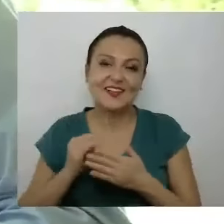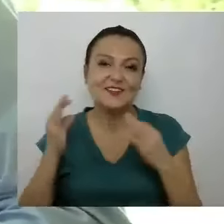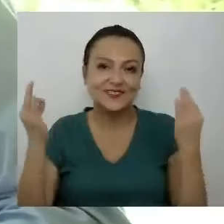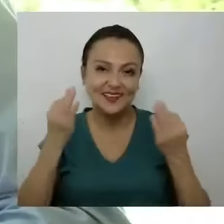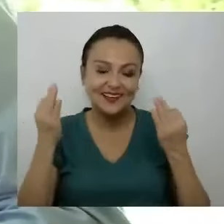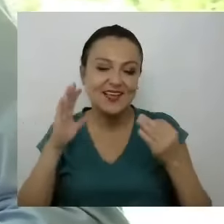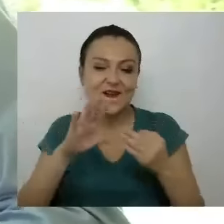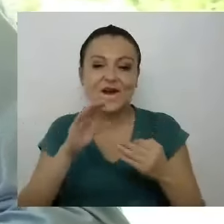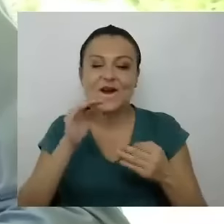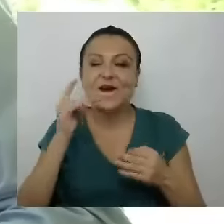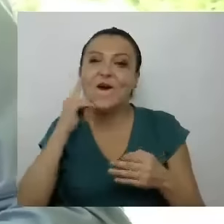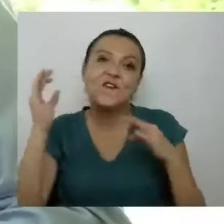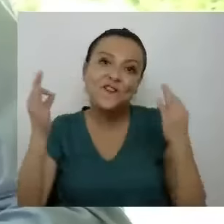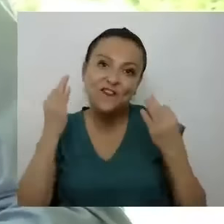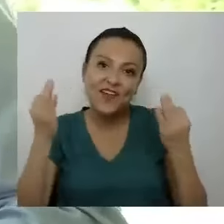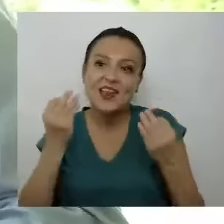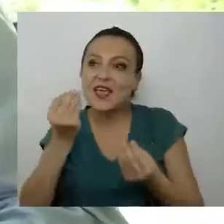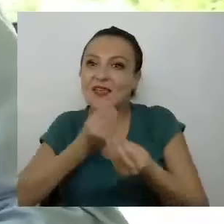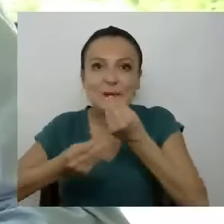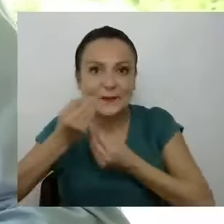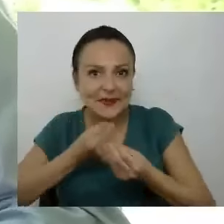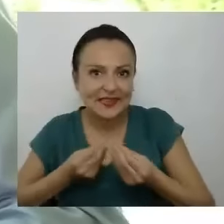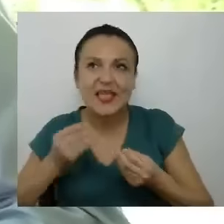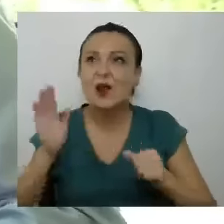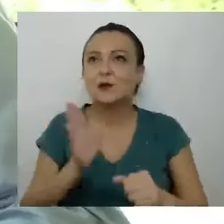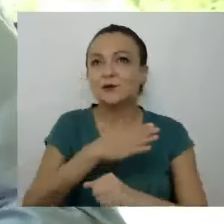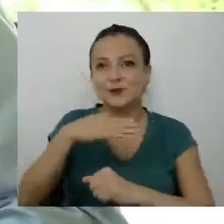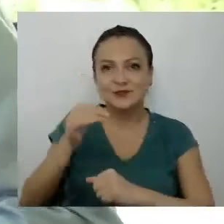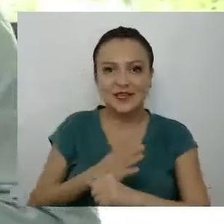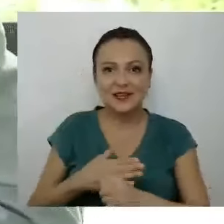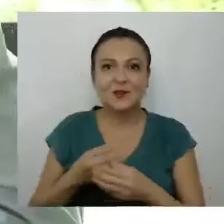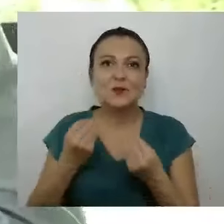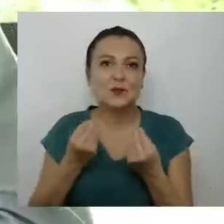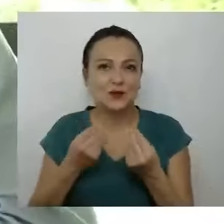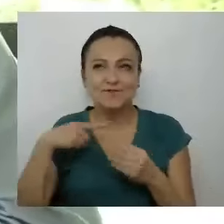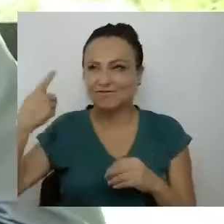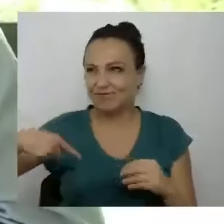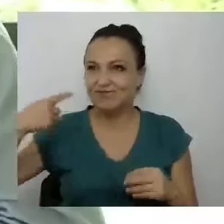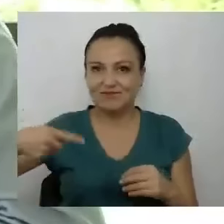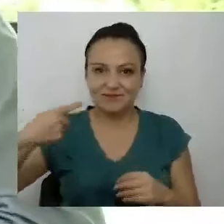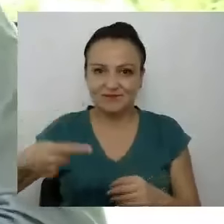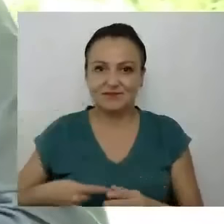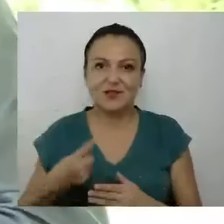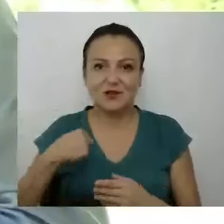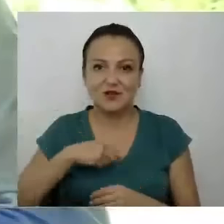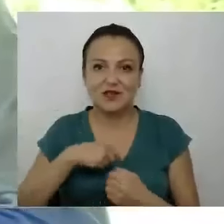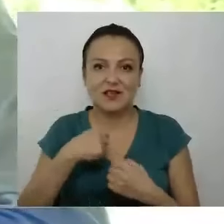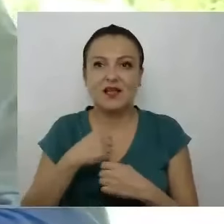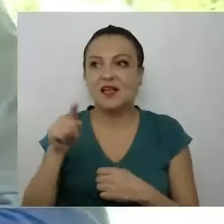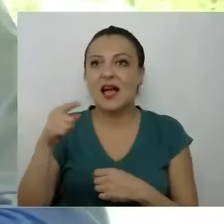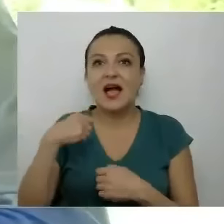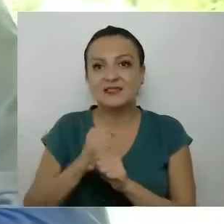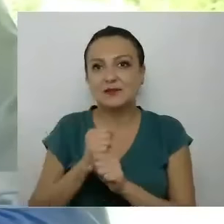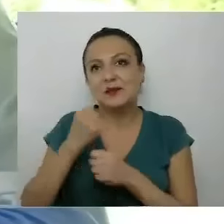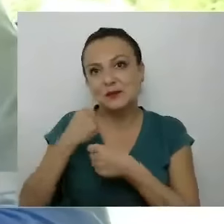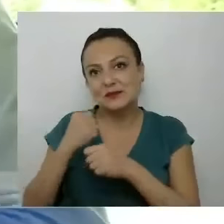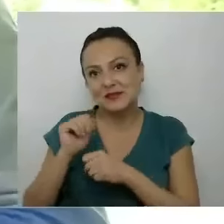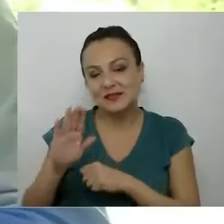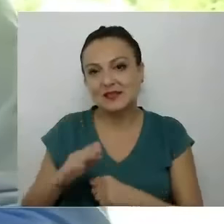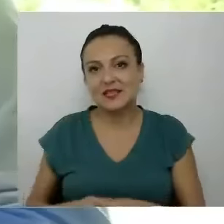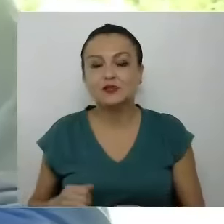las ferias gastronómicas, los conciertos que con mucha frecuencia organiza la municipalidad.